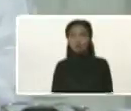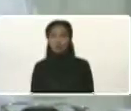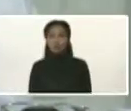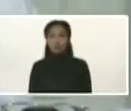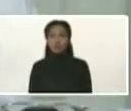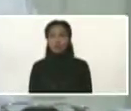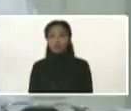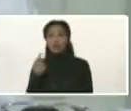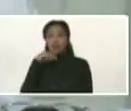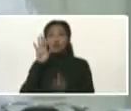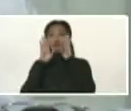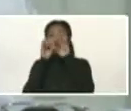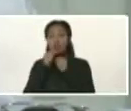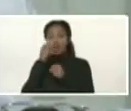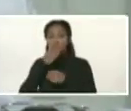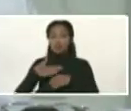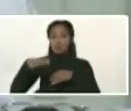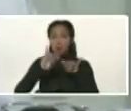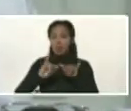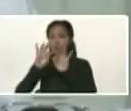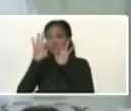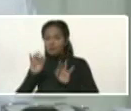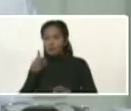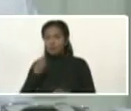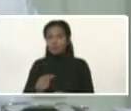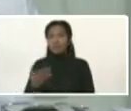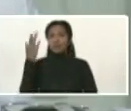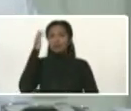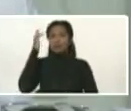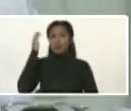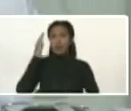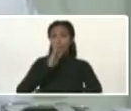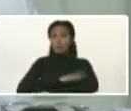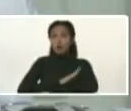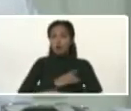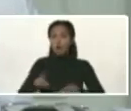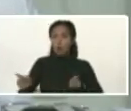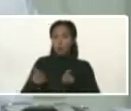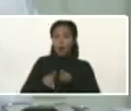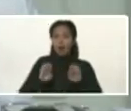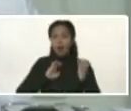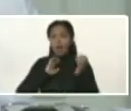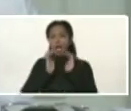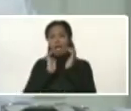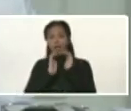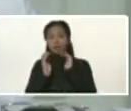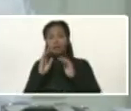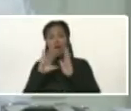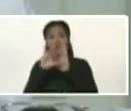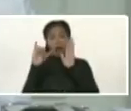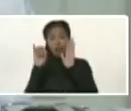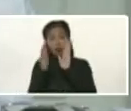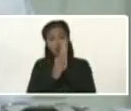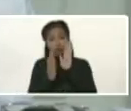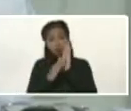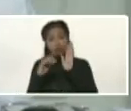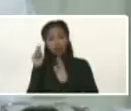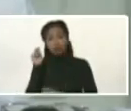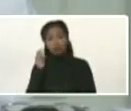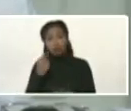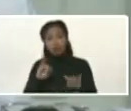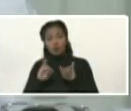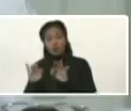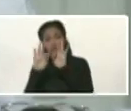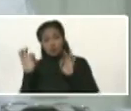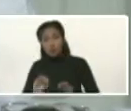tiene confianza en su pueblo, sabe que actuó apegado a la ética, a la constitución. Evo